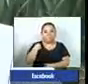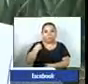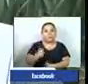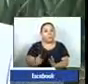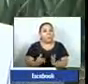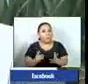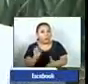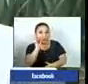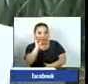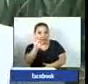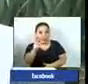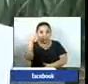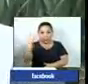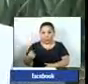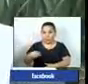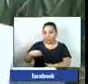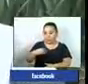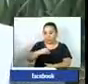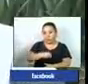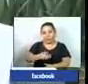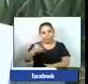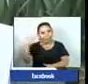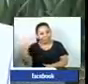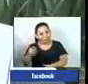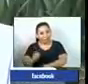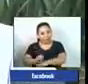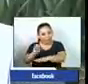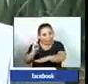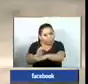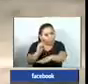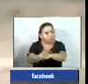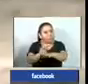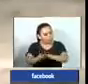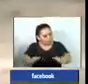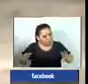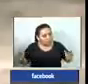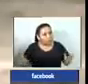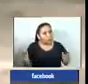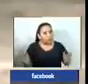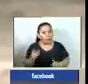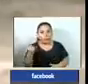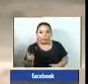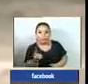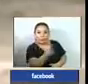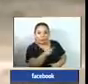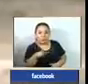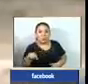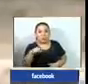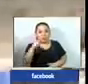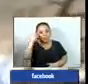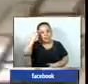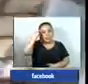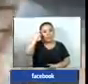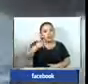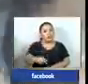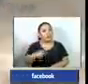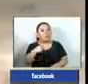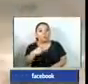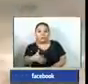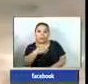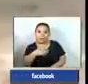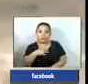la que según el doctor González se deberían promover iniciativas para apoyar a las personas que atraviesan situaciones